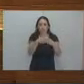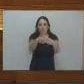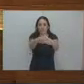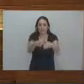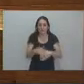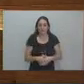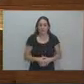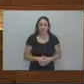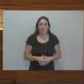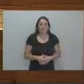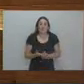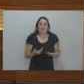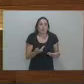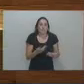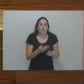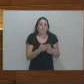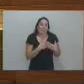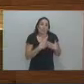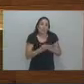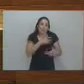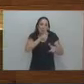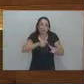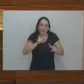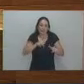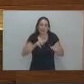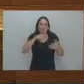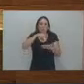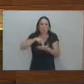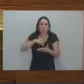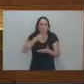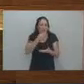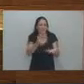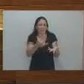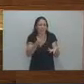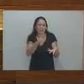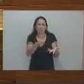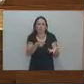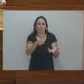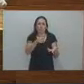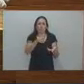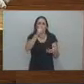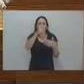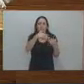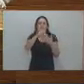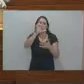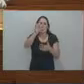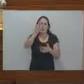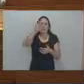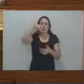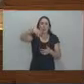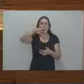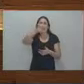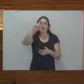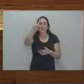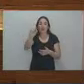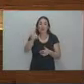luego siembra el desconcierto entre la gente que asiste. Dice, pero ¿qué está haciendo? Eso es desponceda. Pero sigue recitando. Y termina el